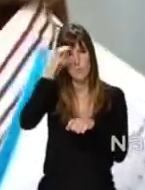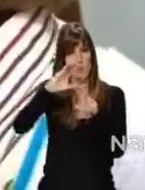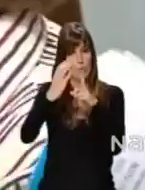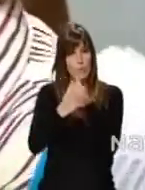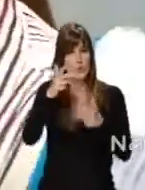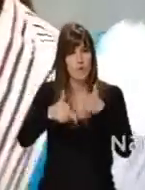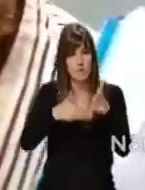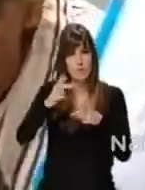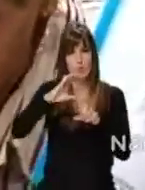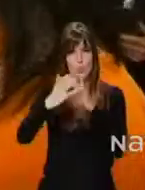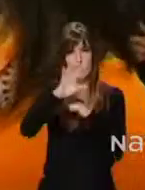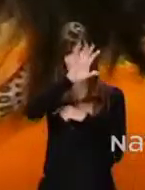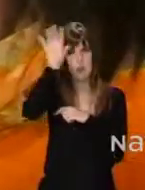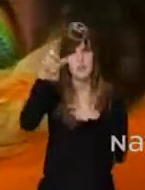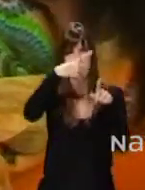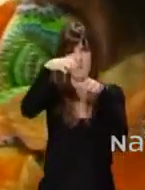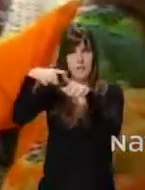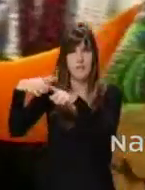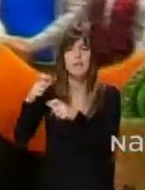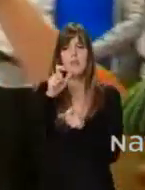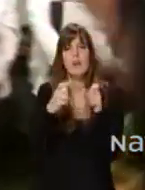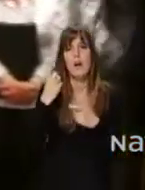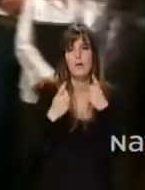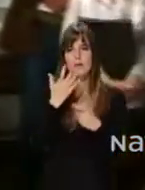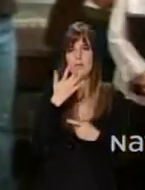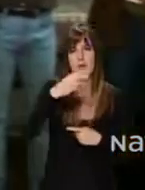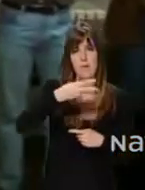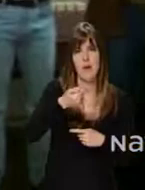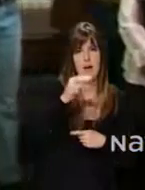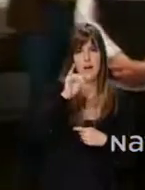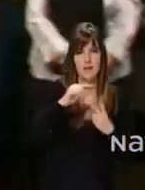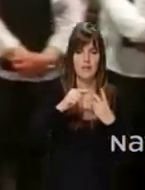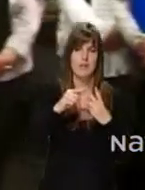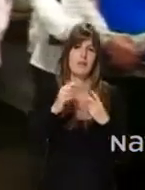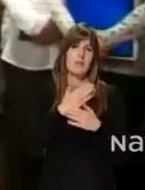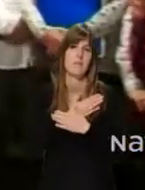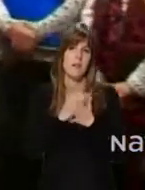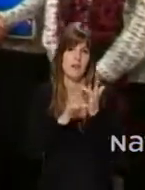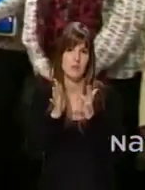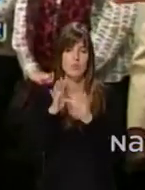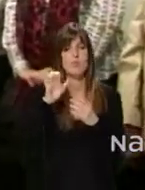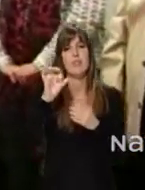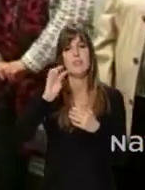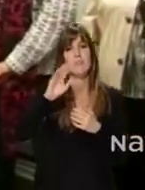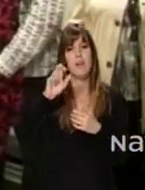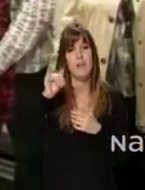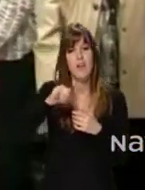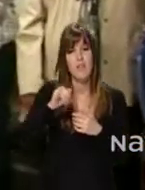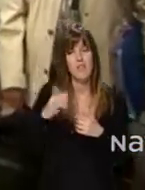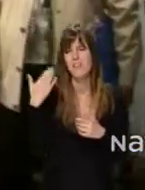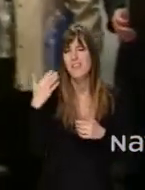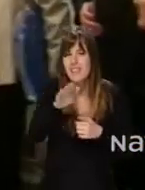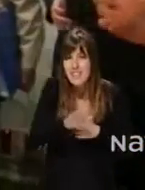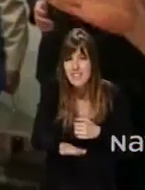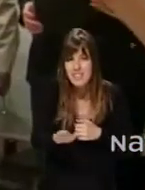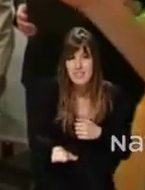de diversos países. Y bueno, pues hay personas, por ejemplo, Mari, María Jesús, Esperanza, cantabas ya de niñas en el coro